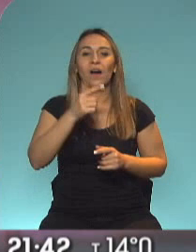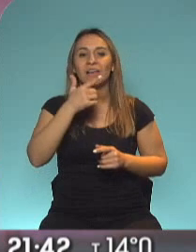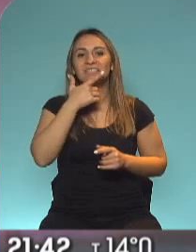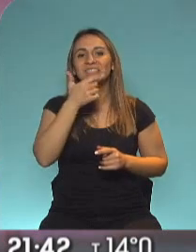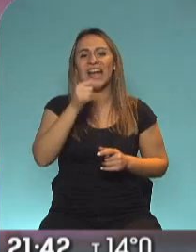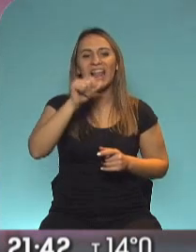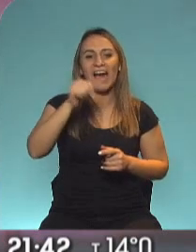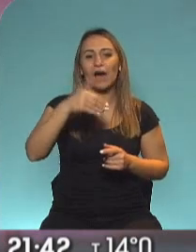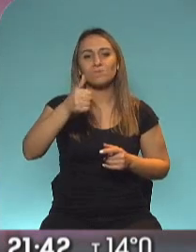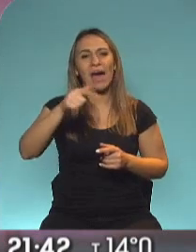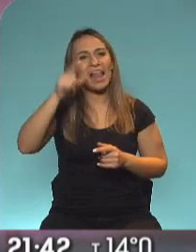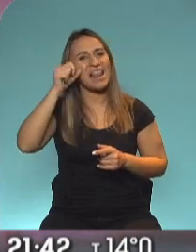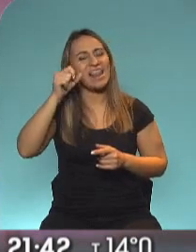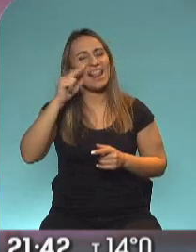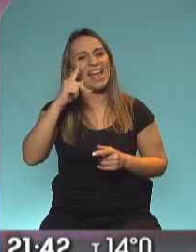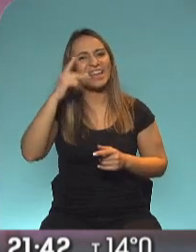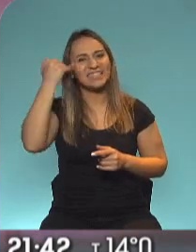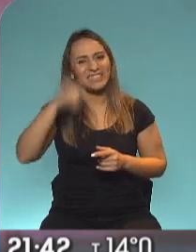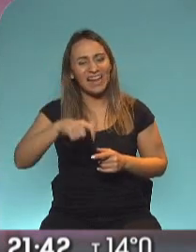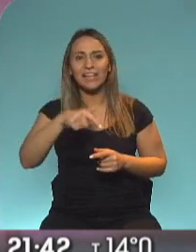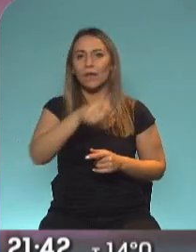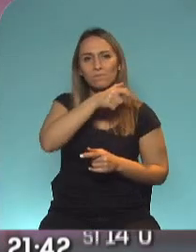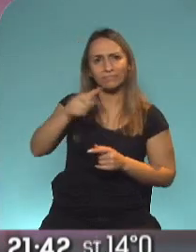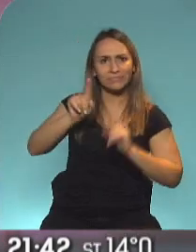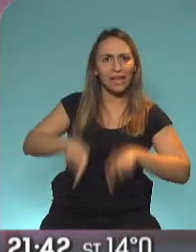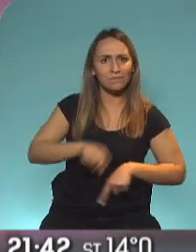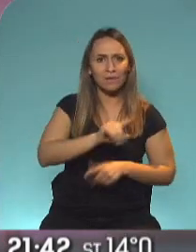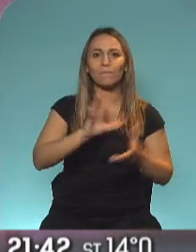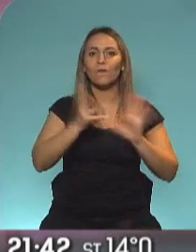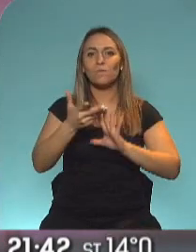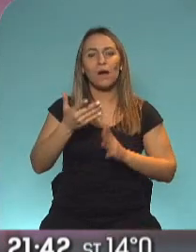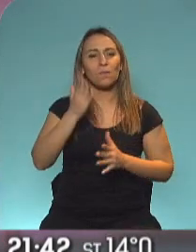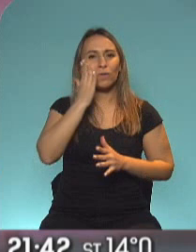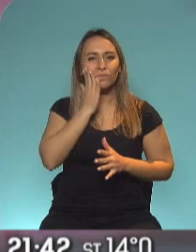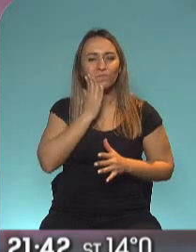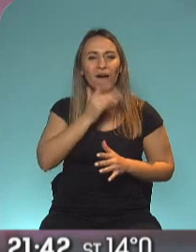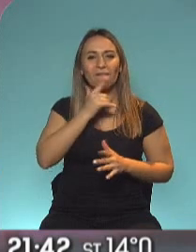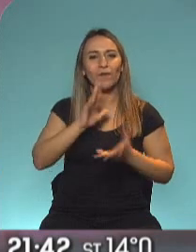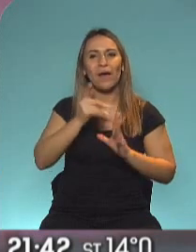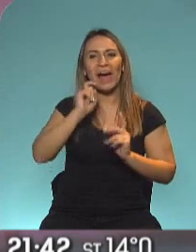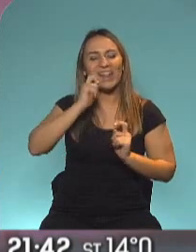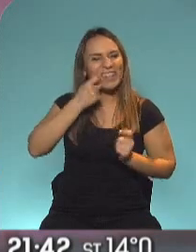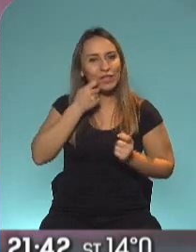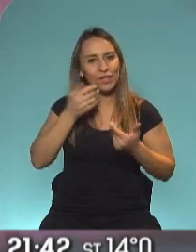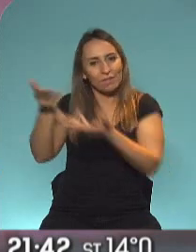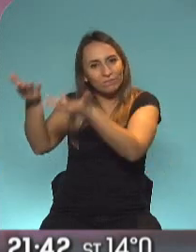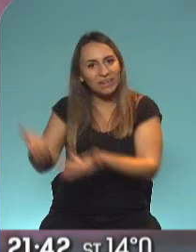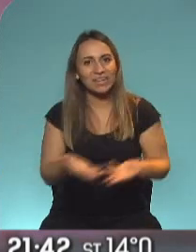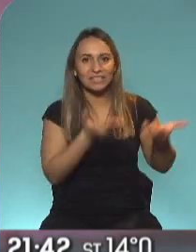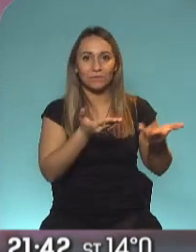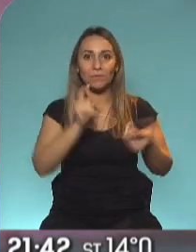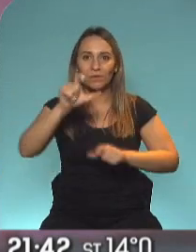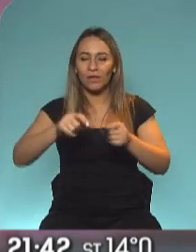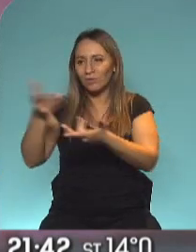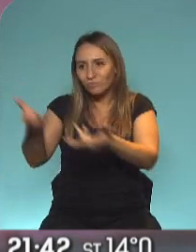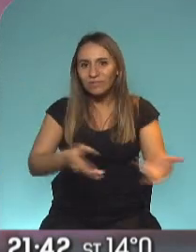y él seguramente te va a responder Aleiken Salam, que es una manera bondadosa y linda de recibir a alguien que va al